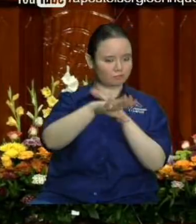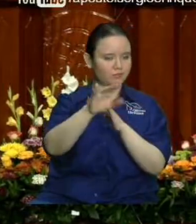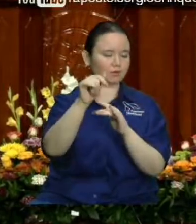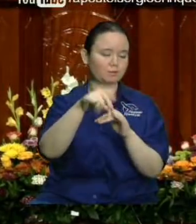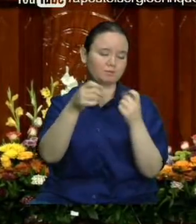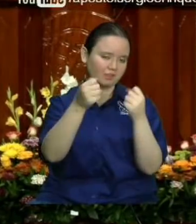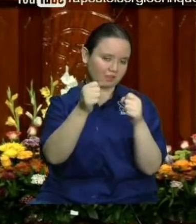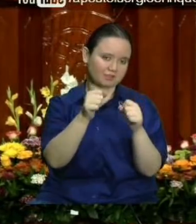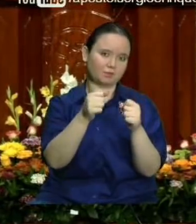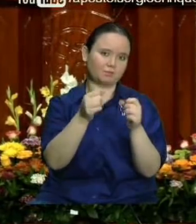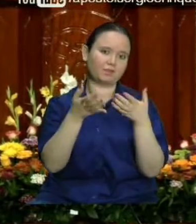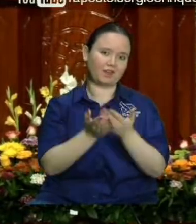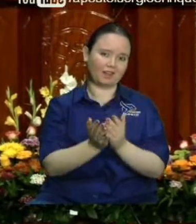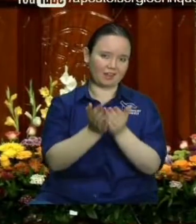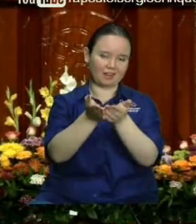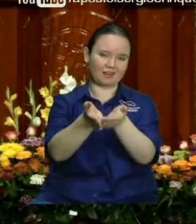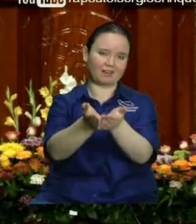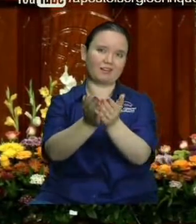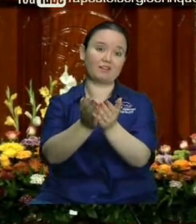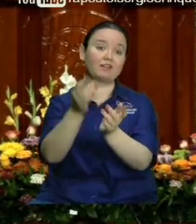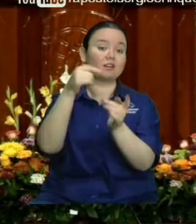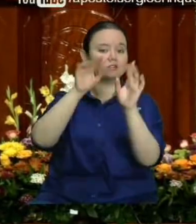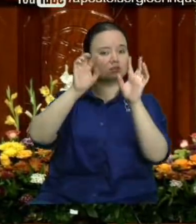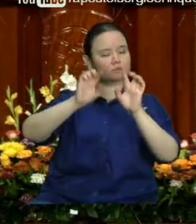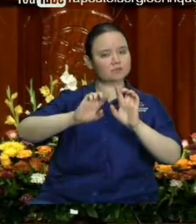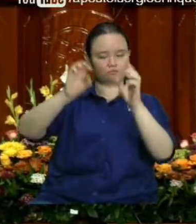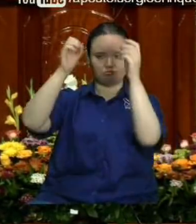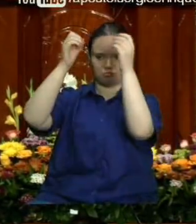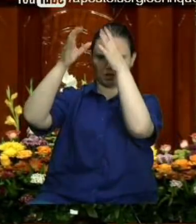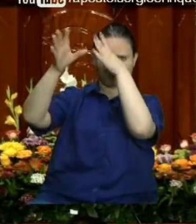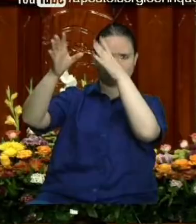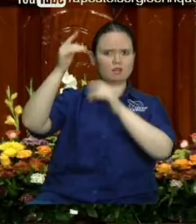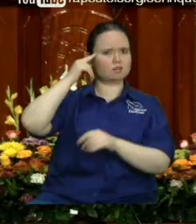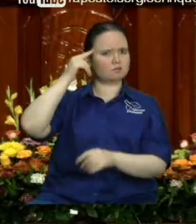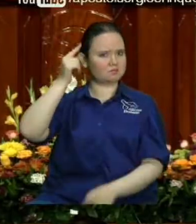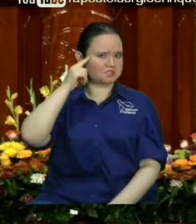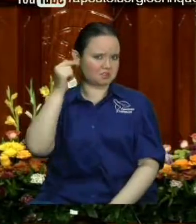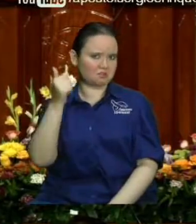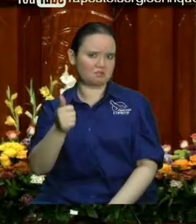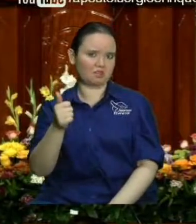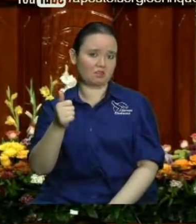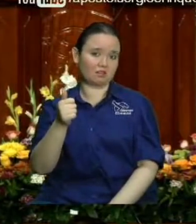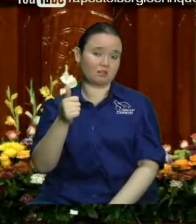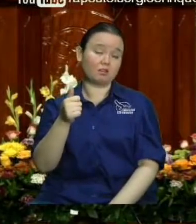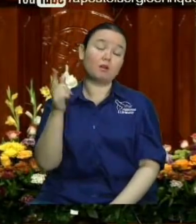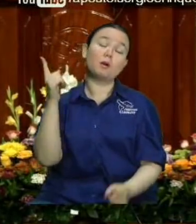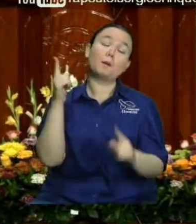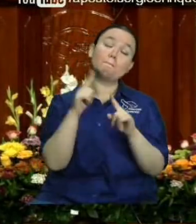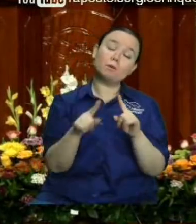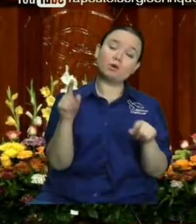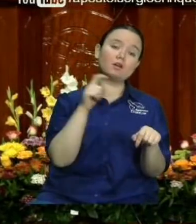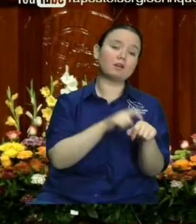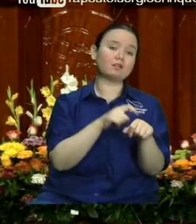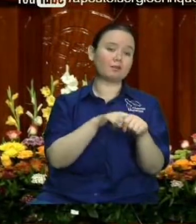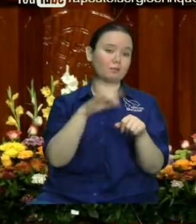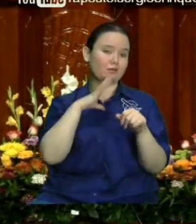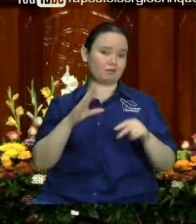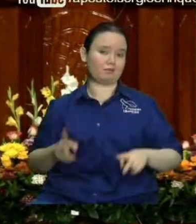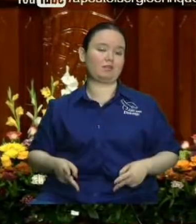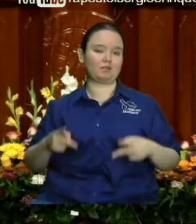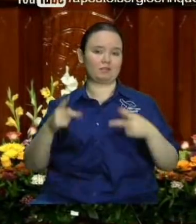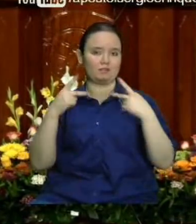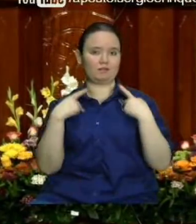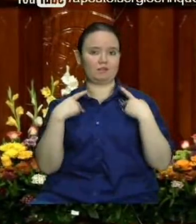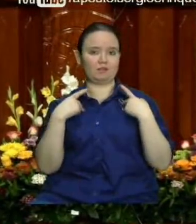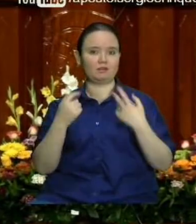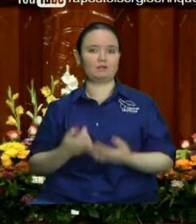ahogó. Era gente inteligente, pensante, por la cantidad de tiempo. Y yo he platicado con personas